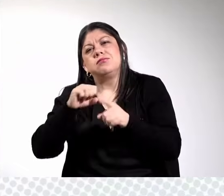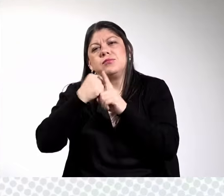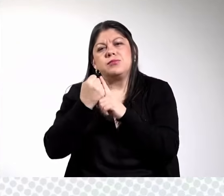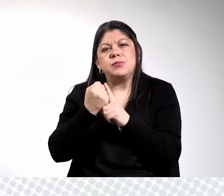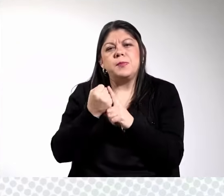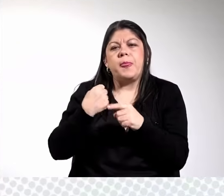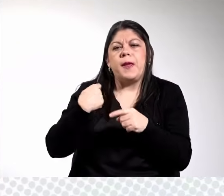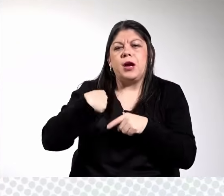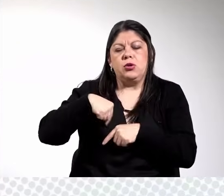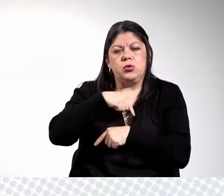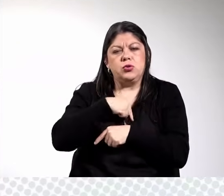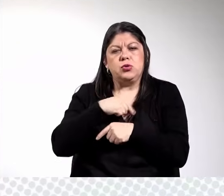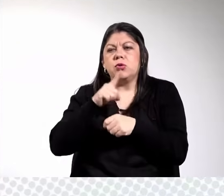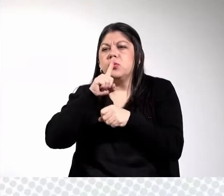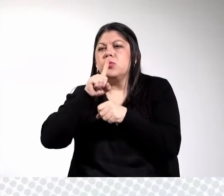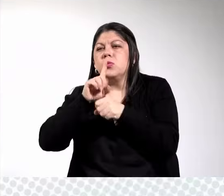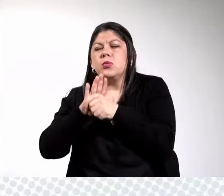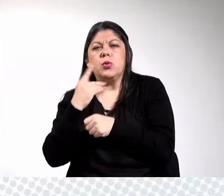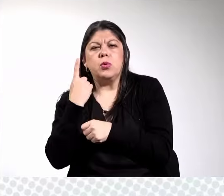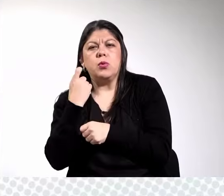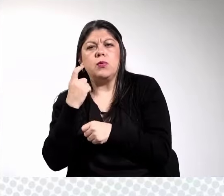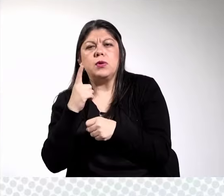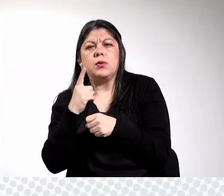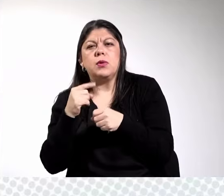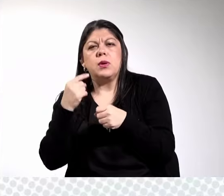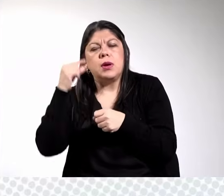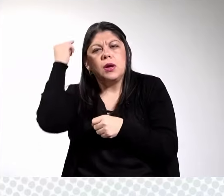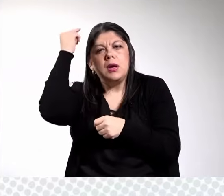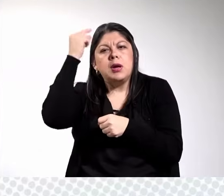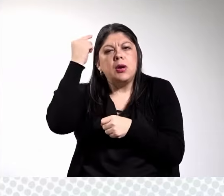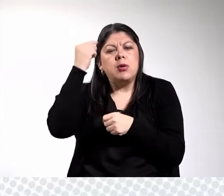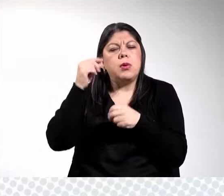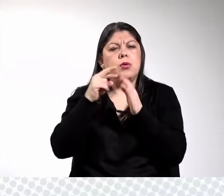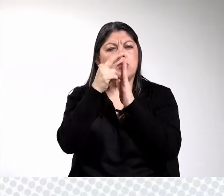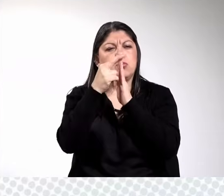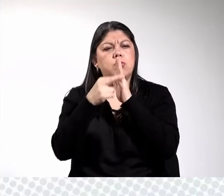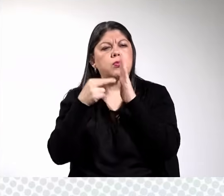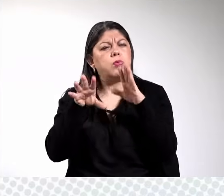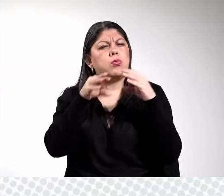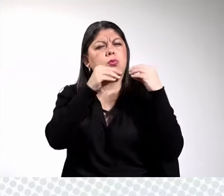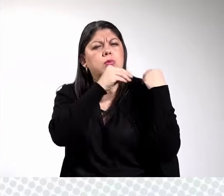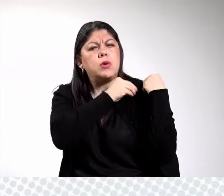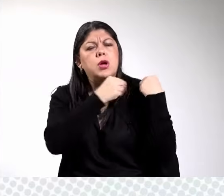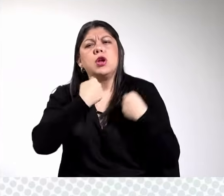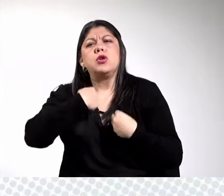línea importante de que creíamos que el Estado jugaba ese rol. Tenemos que cuidar